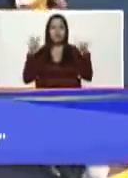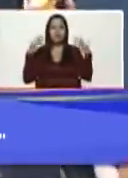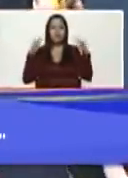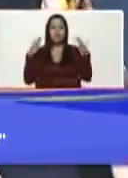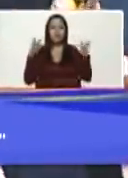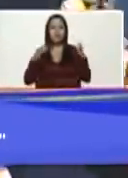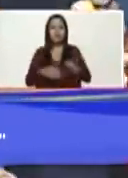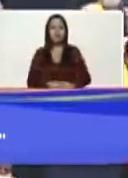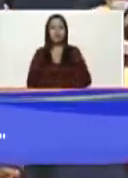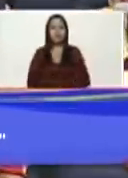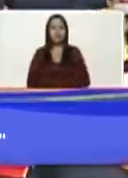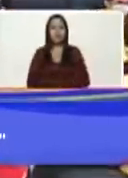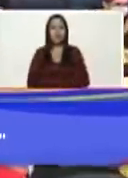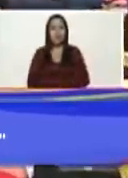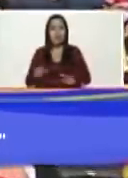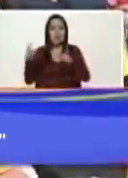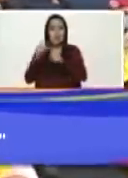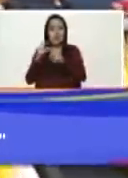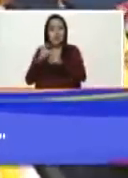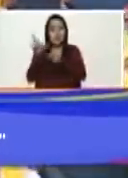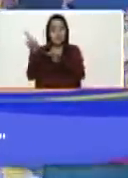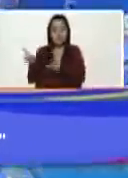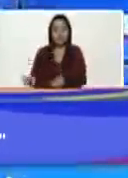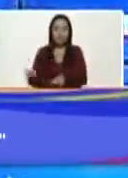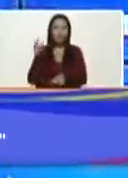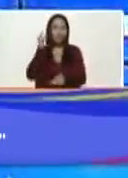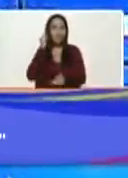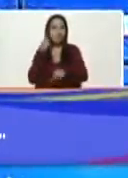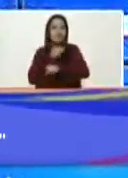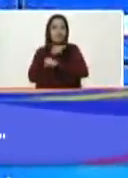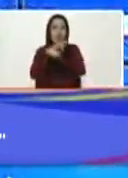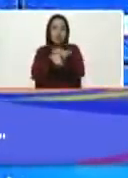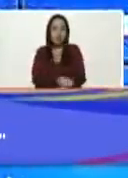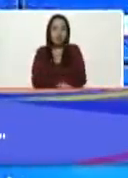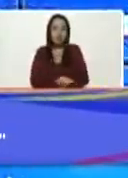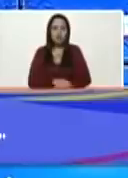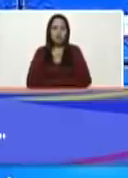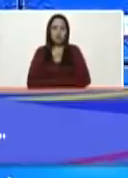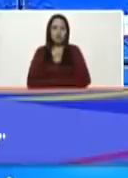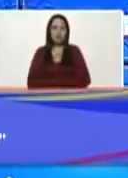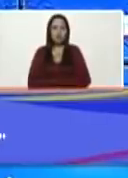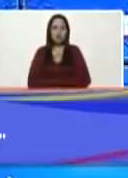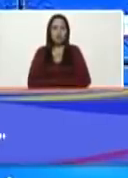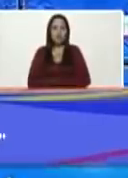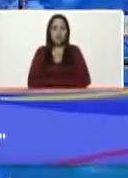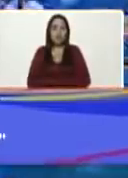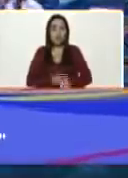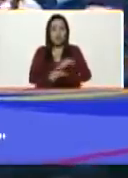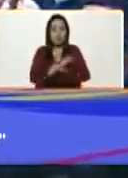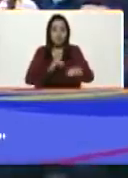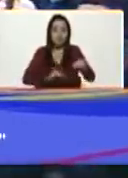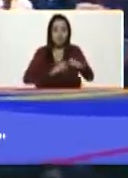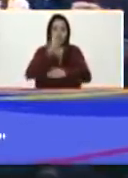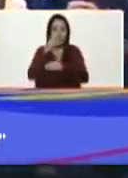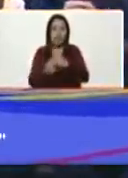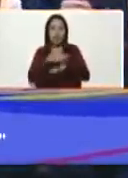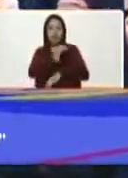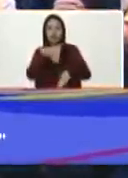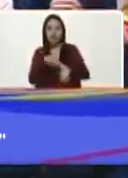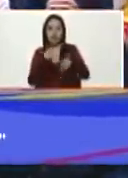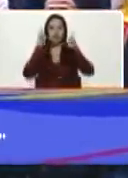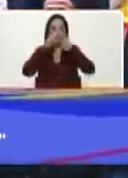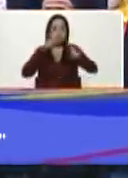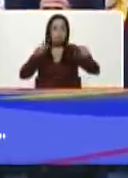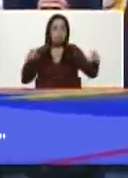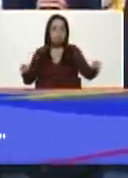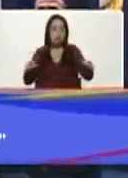Palabras de la graduando Keila Luisa Morales Padilla, egresada del Programa Nacional de Formación de Medicina